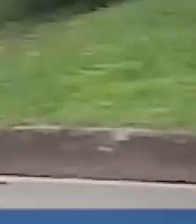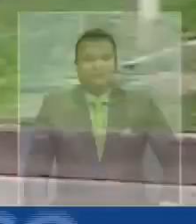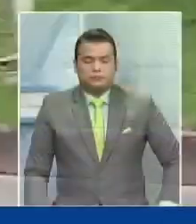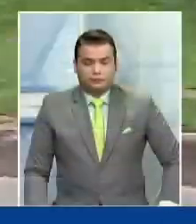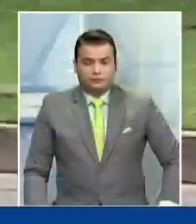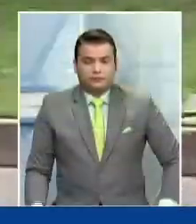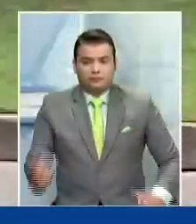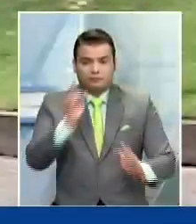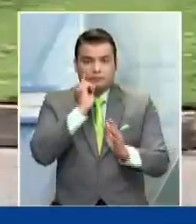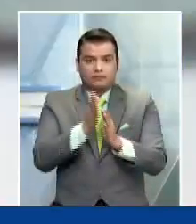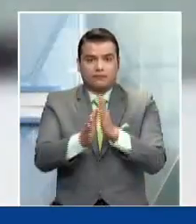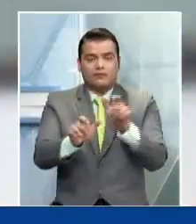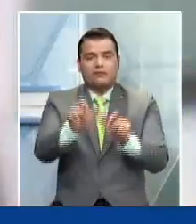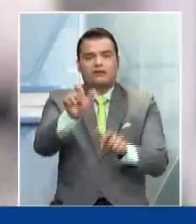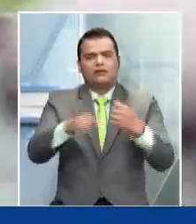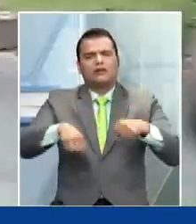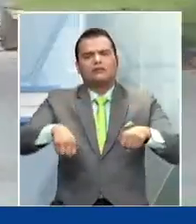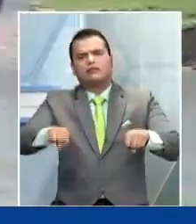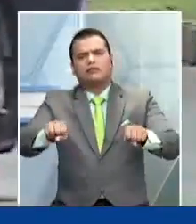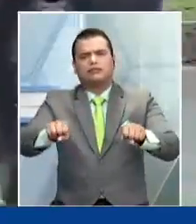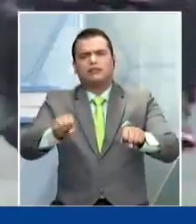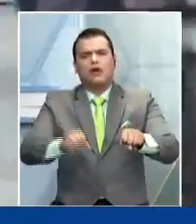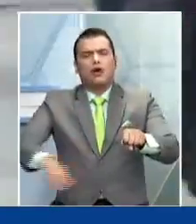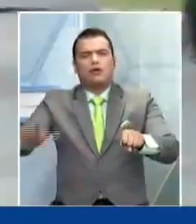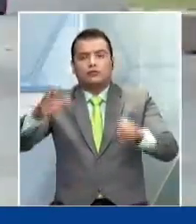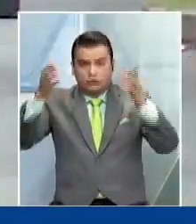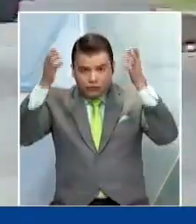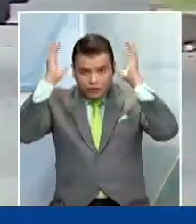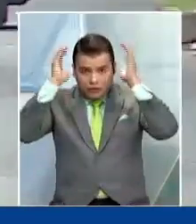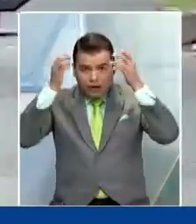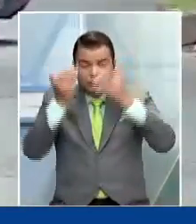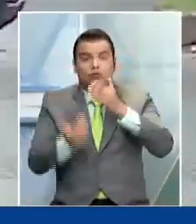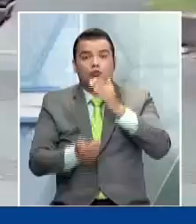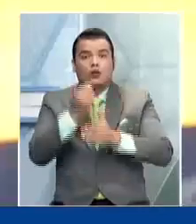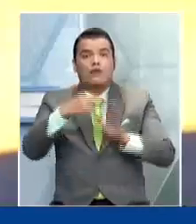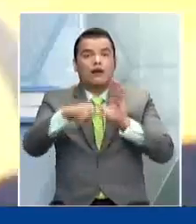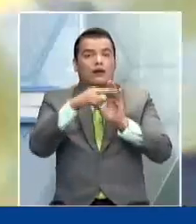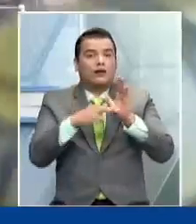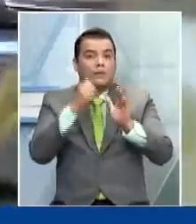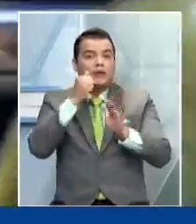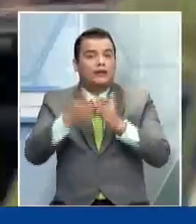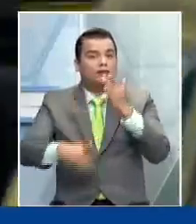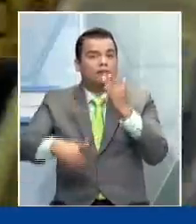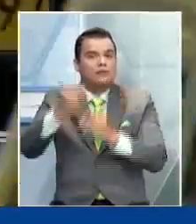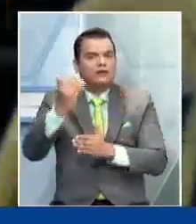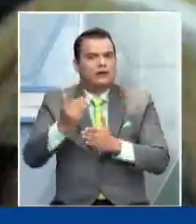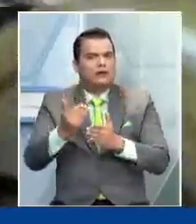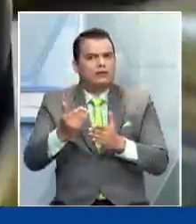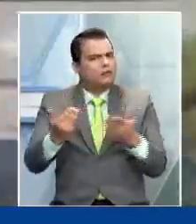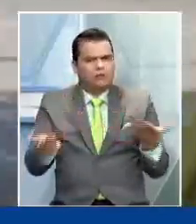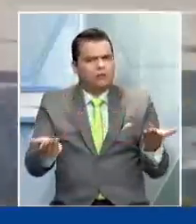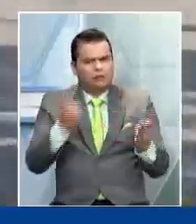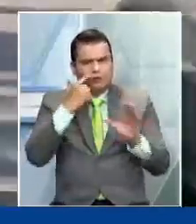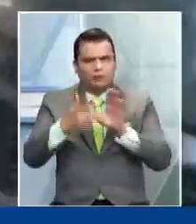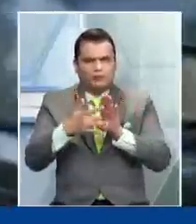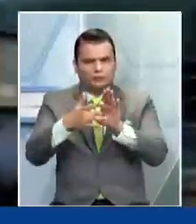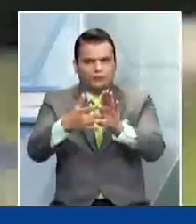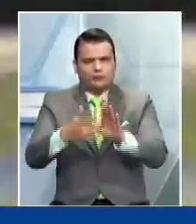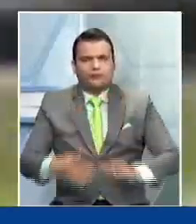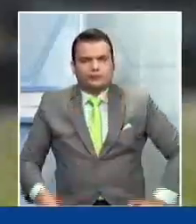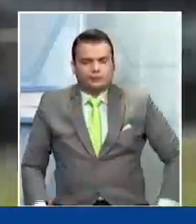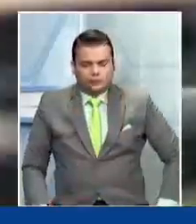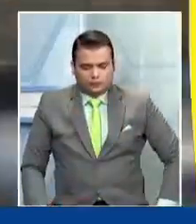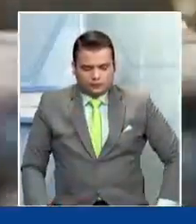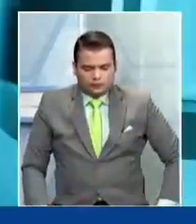Mucha atención, motociclistas, con el uso de los cascos. Desde mañana habrá nueva reglamentación. En 90 minutos les contaremos de qué se